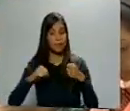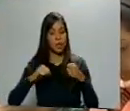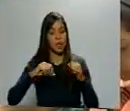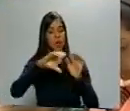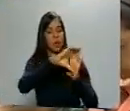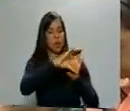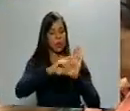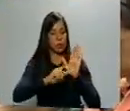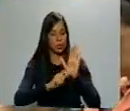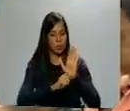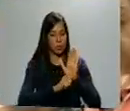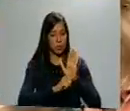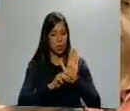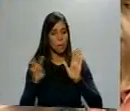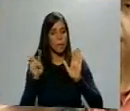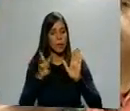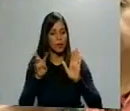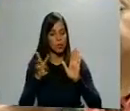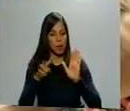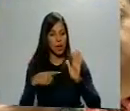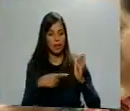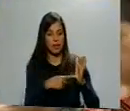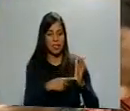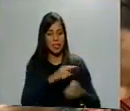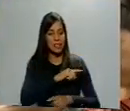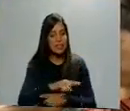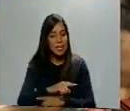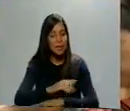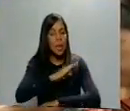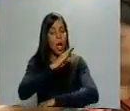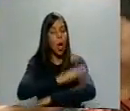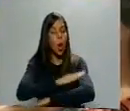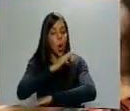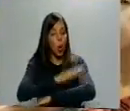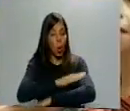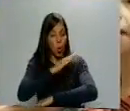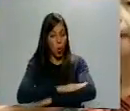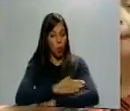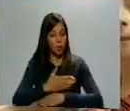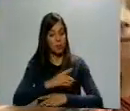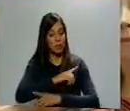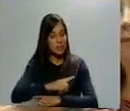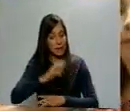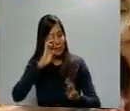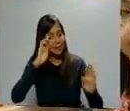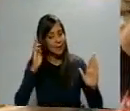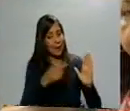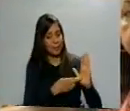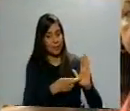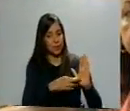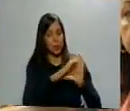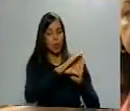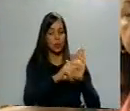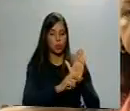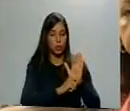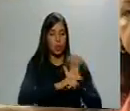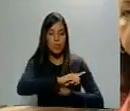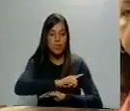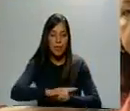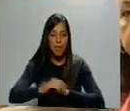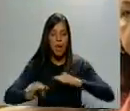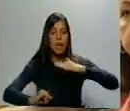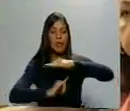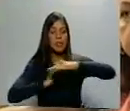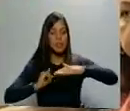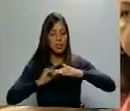Constitución de la República Bolivariana de Venezuela tiene que acatarse, tiene que respetarse, que aquí se tienen que respetar las